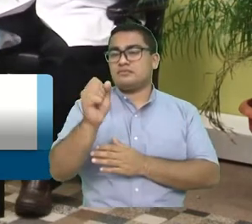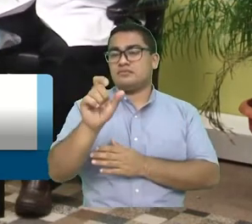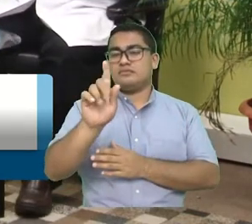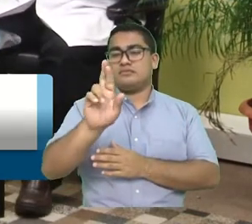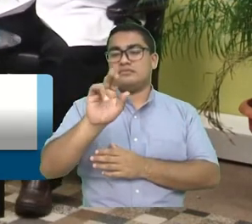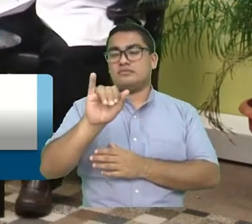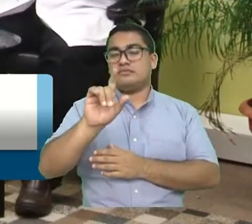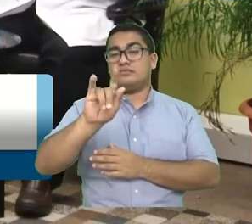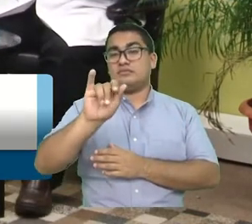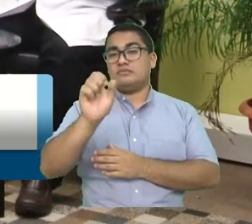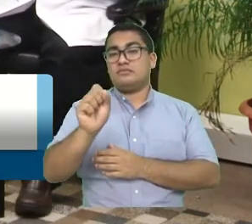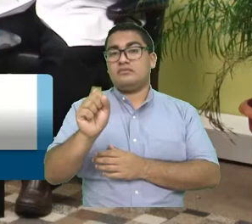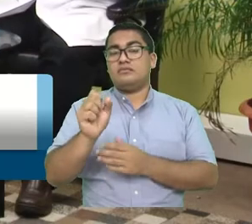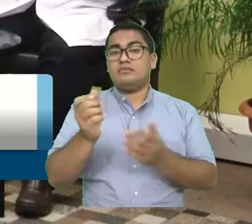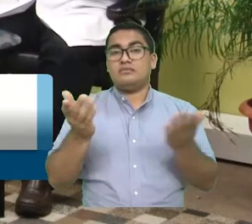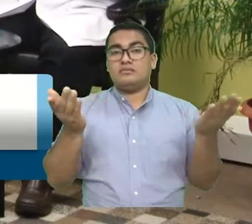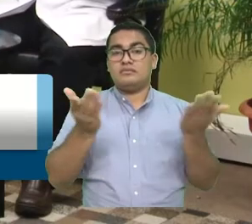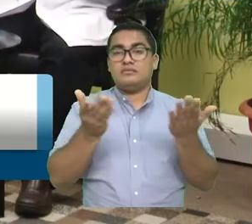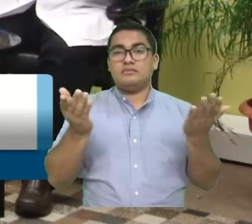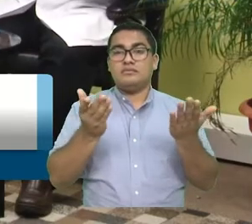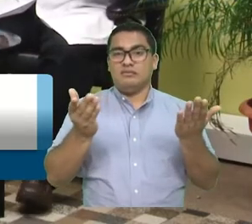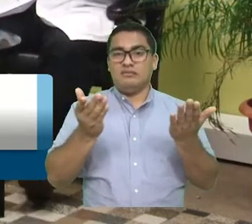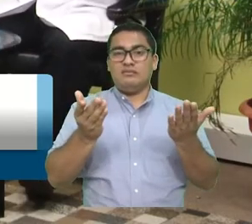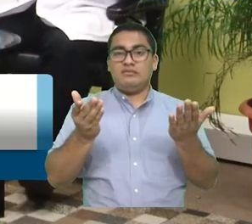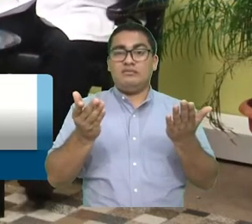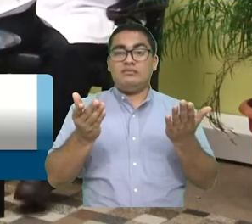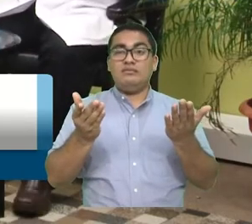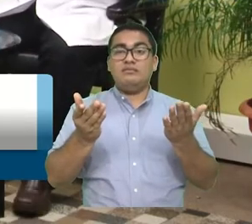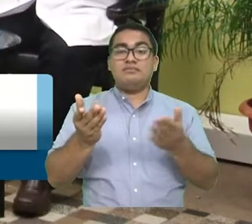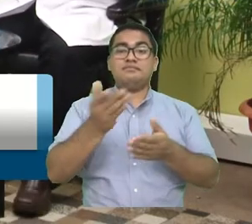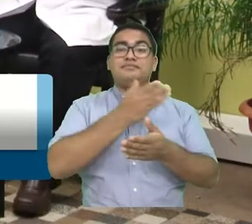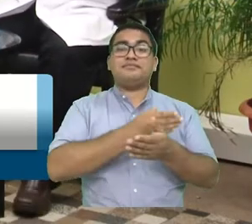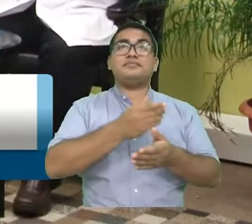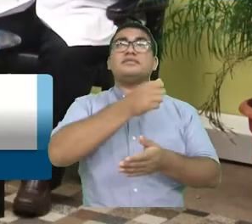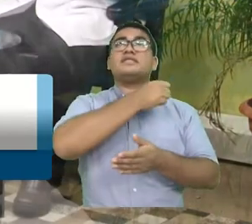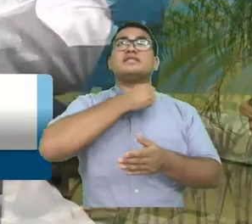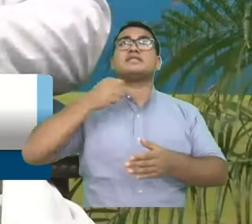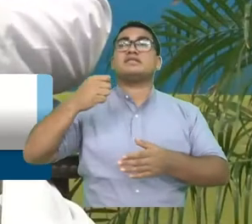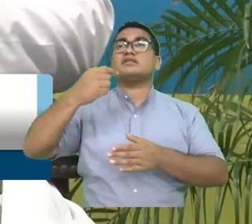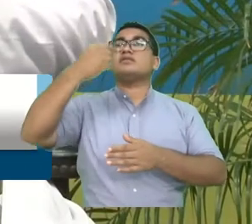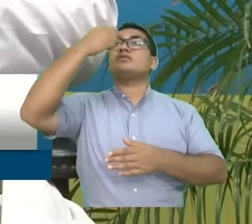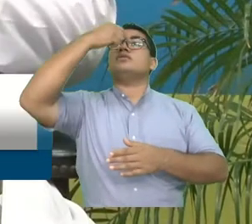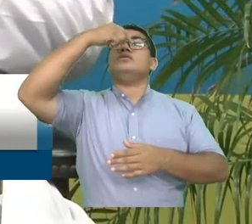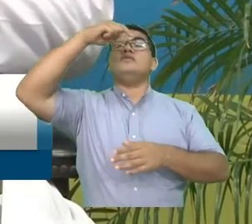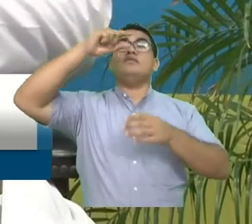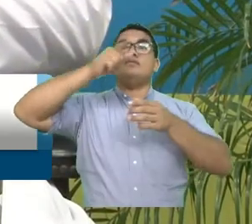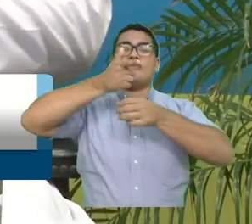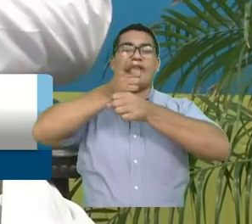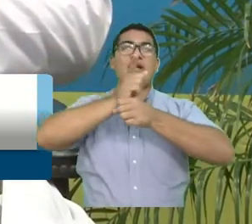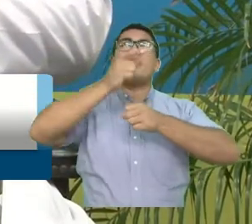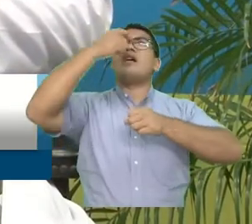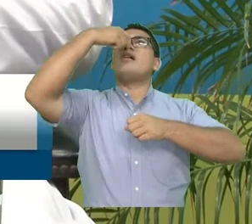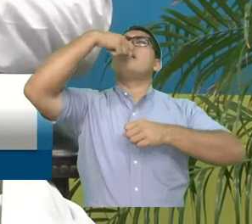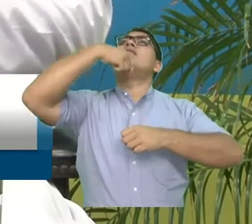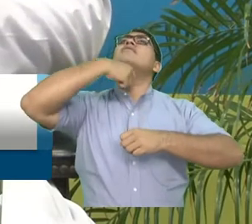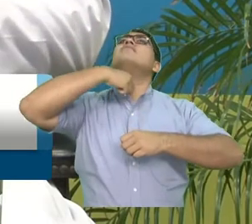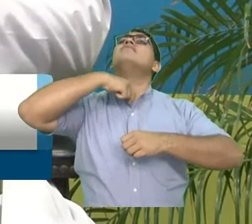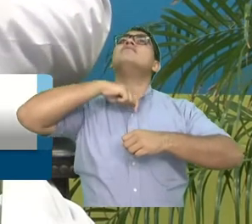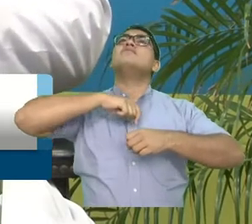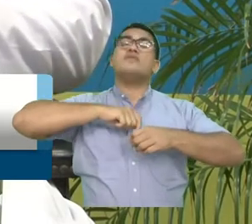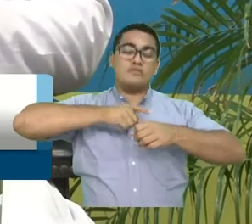que hacerlo desde el punto de vista cuando ya te has hecho una endoscopía y cuando ya te has hecho una biopsia, pues, de la misma.